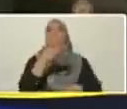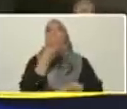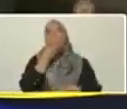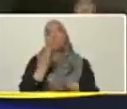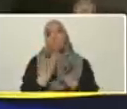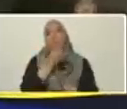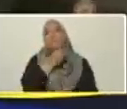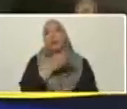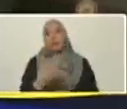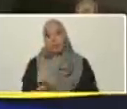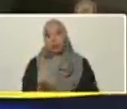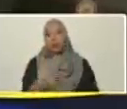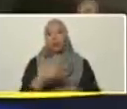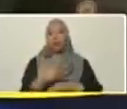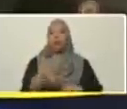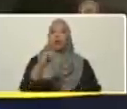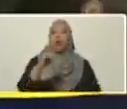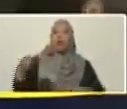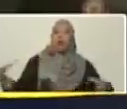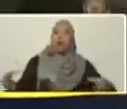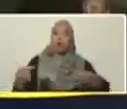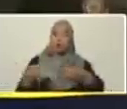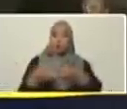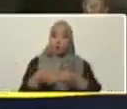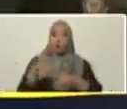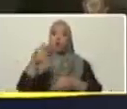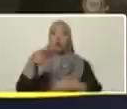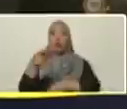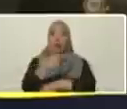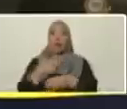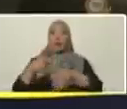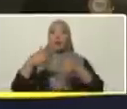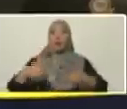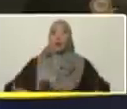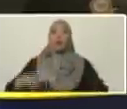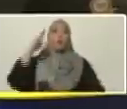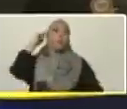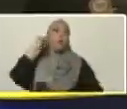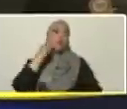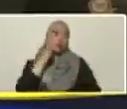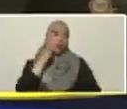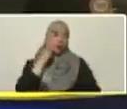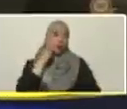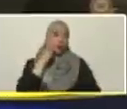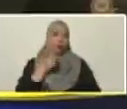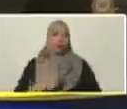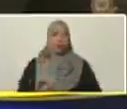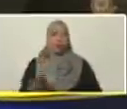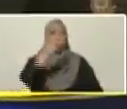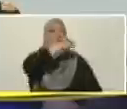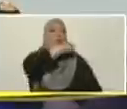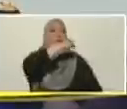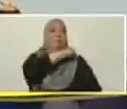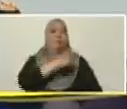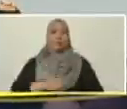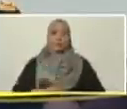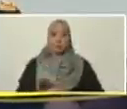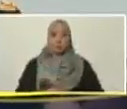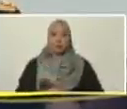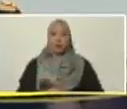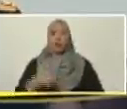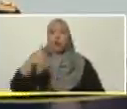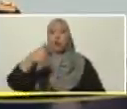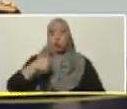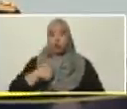recibir el grado de general de división del ejército bolivariano. Por autoridad que me da